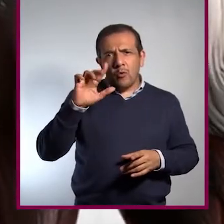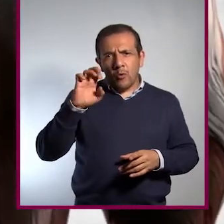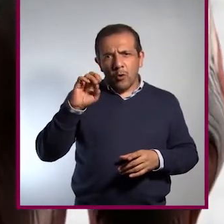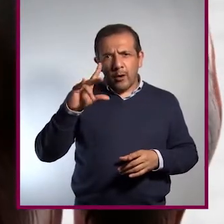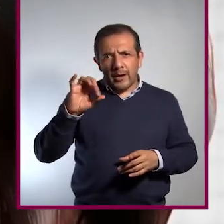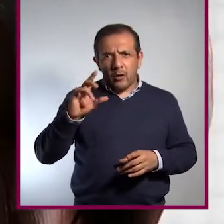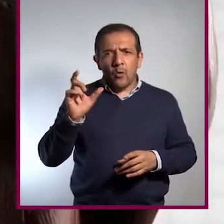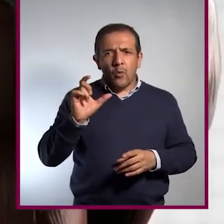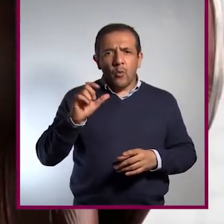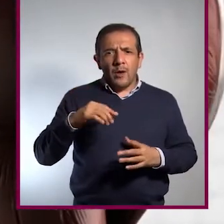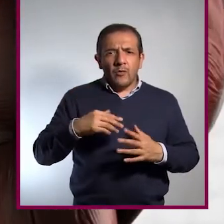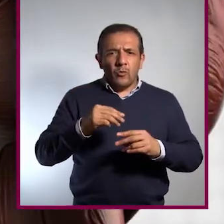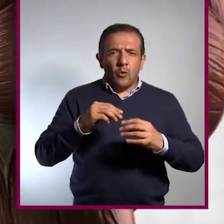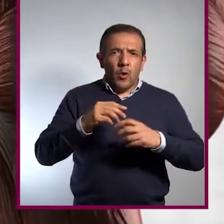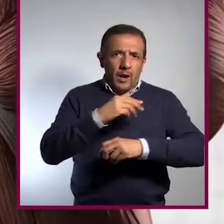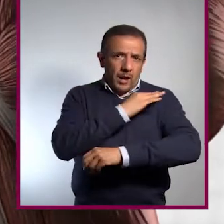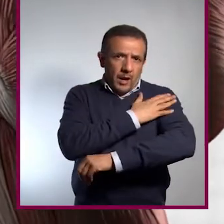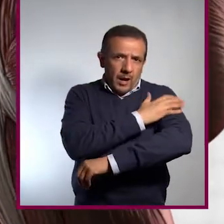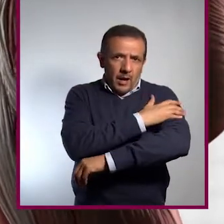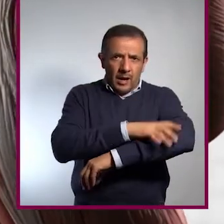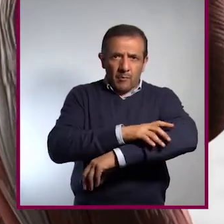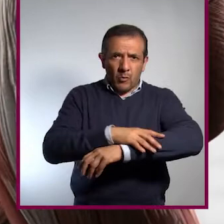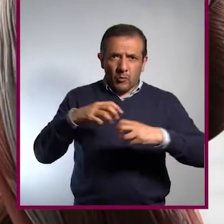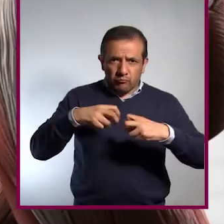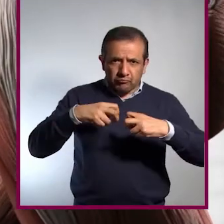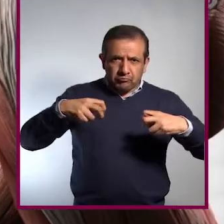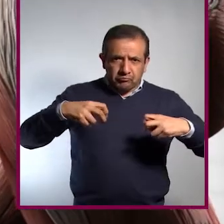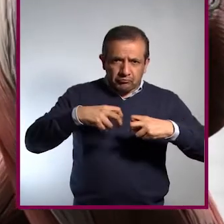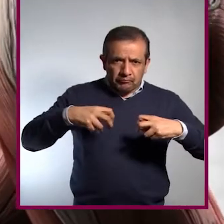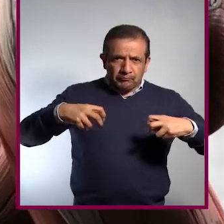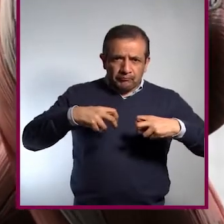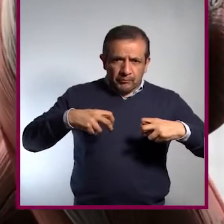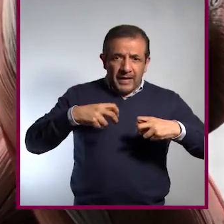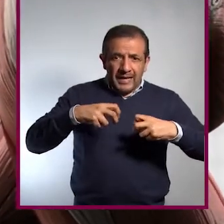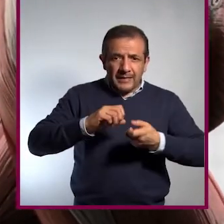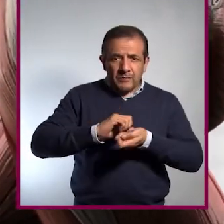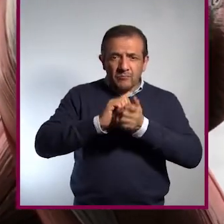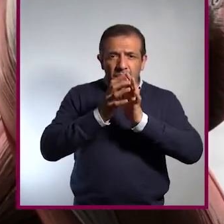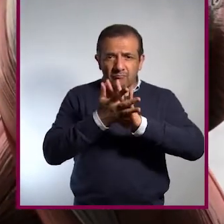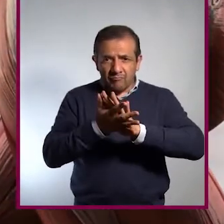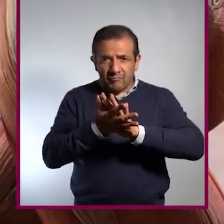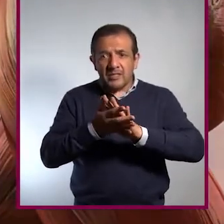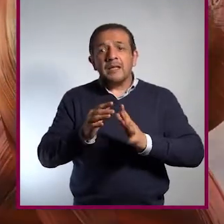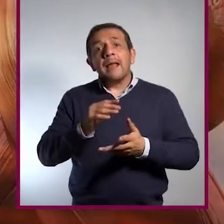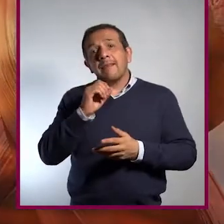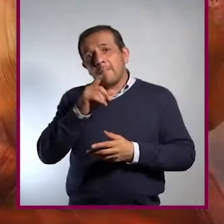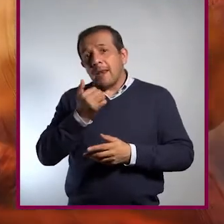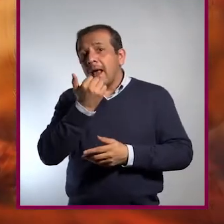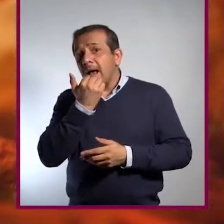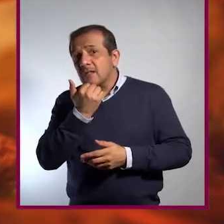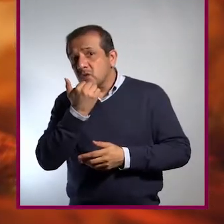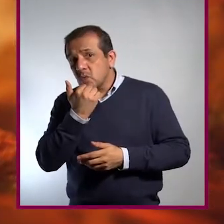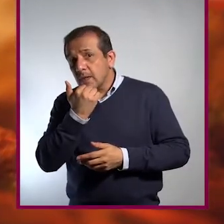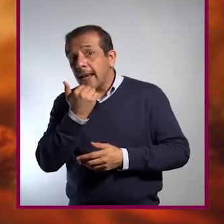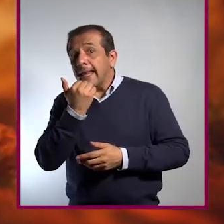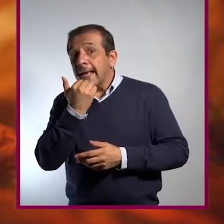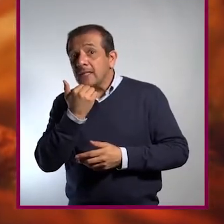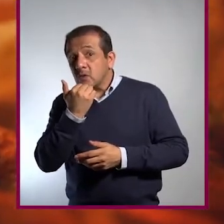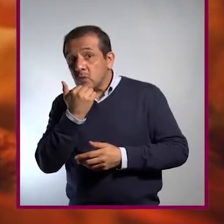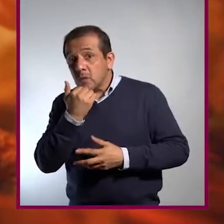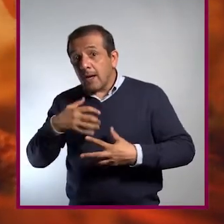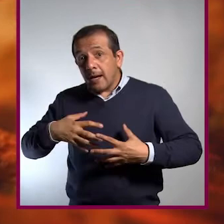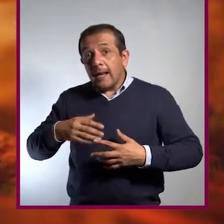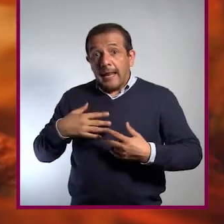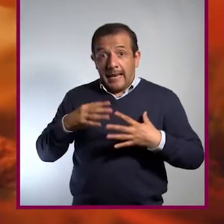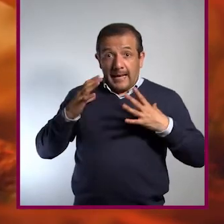ácido láctico cuando usamos nuestros músculos. El glucógeno, a su vez, se convierte en glucosa, que es absorbida